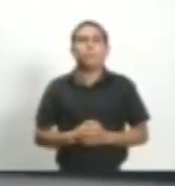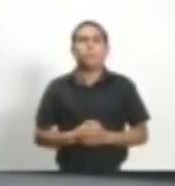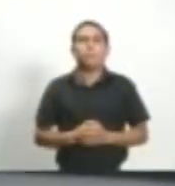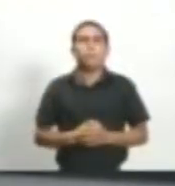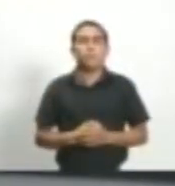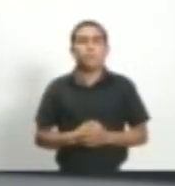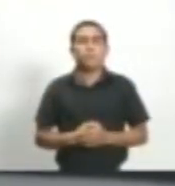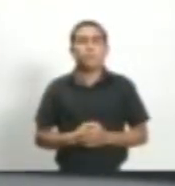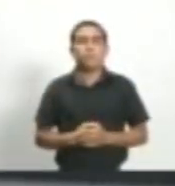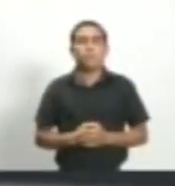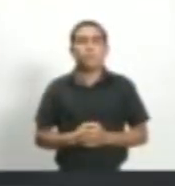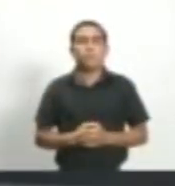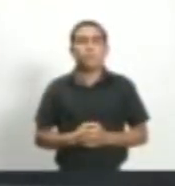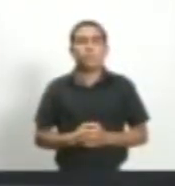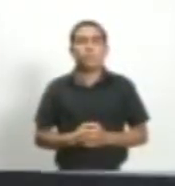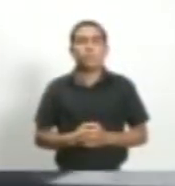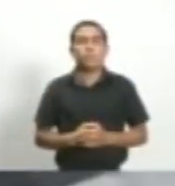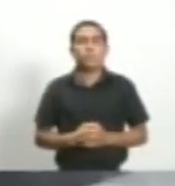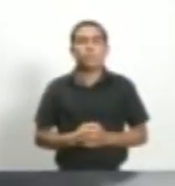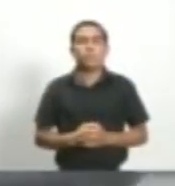¿Entregó?